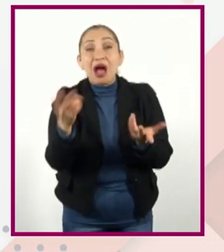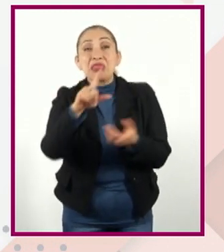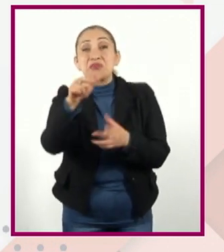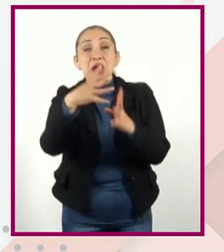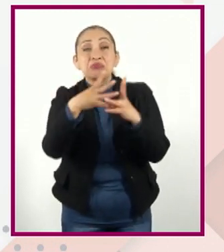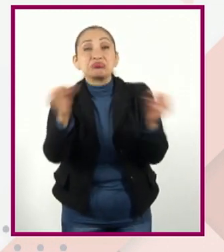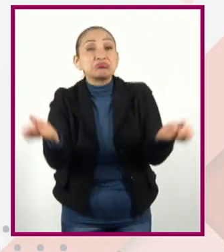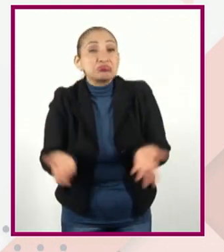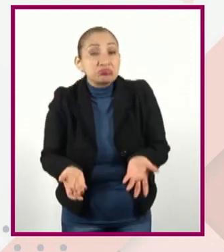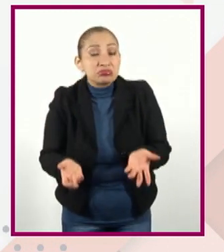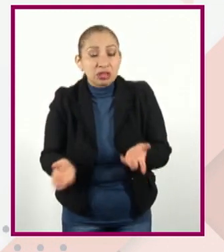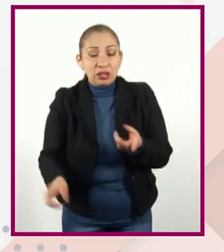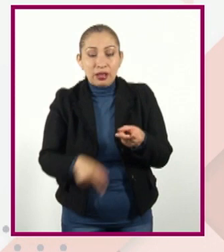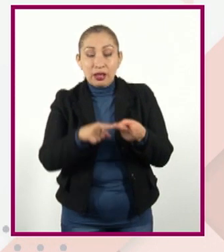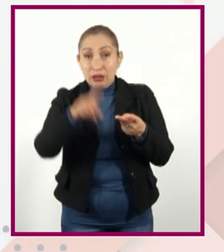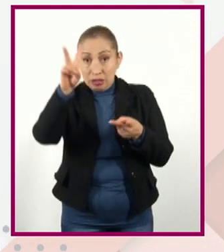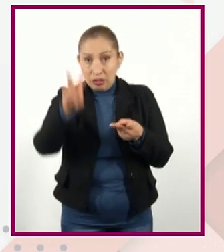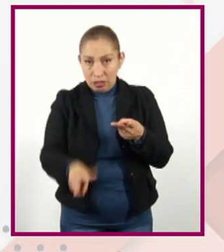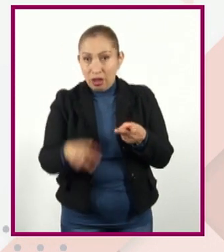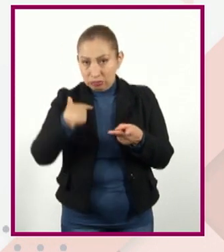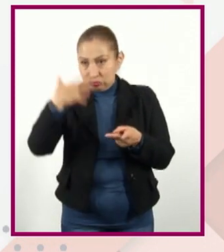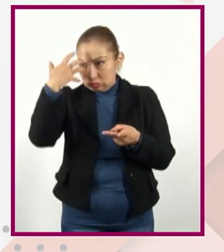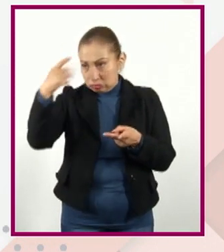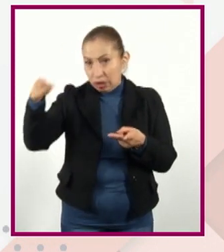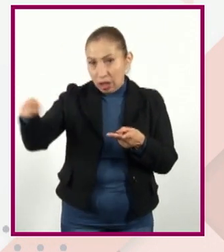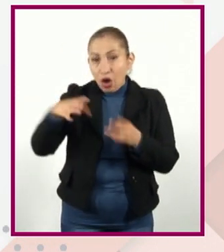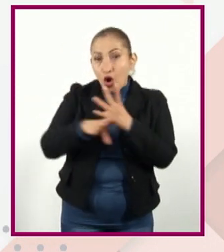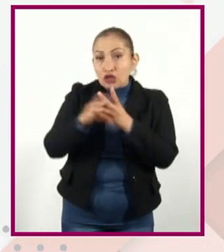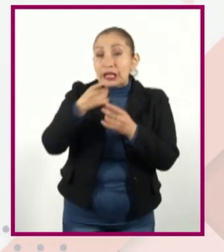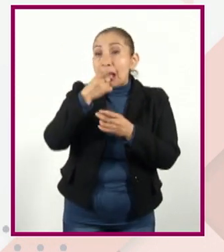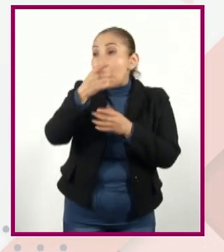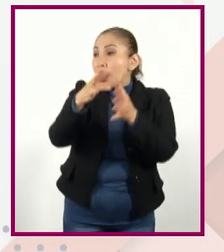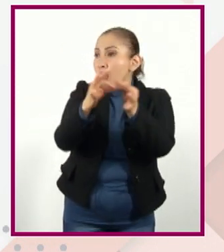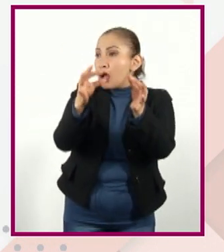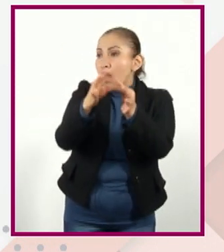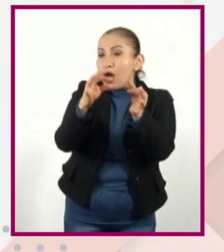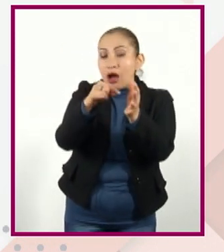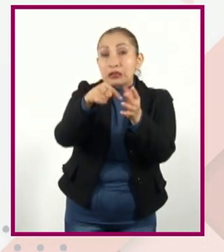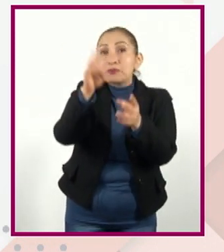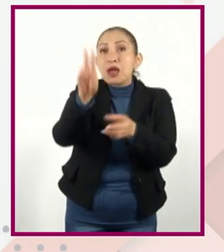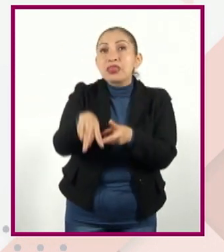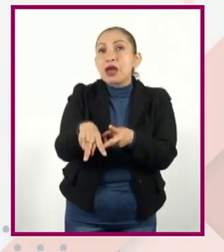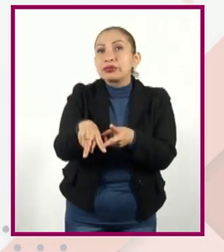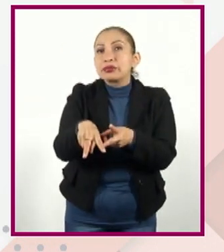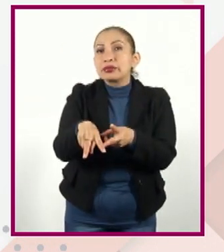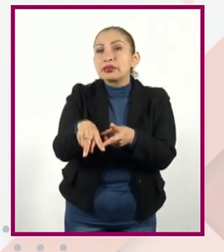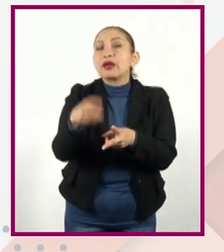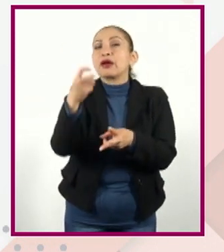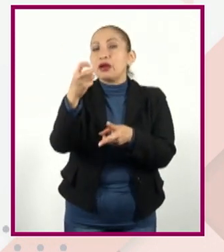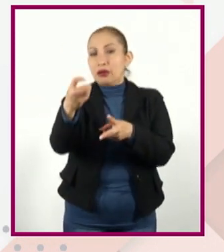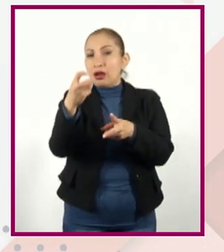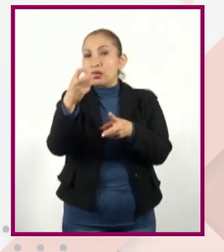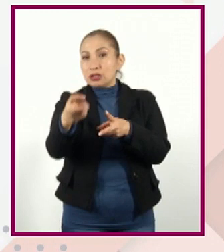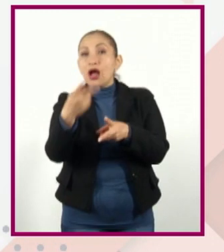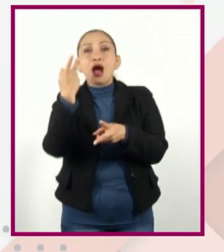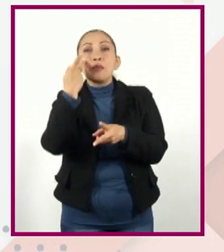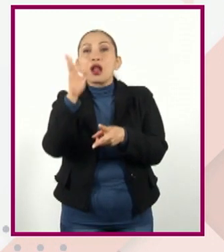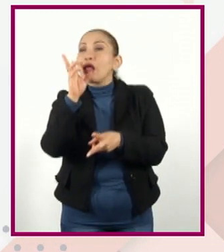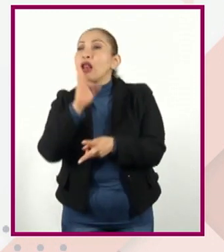noticioso. Veracidad. Los hechos que se relatan deben ser verdaderos y por lo tanto